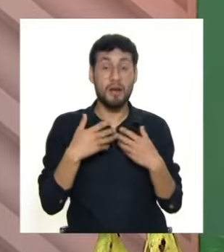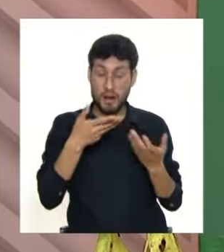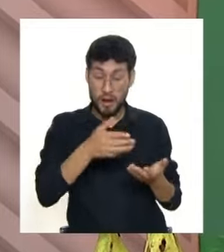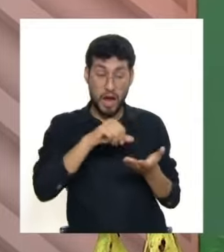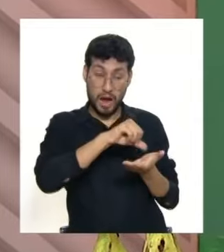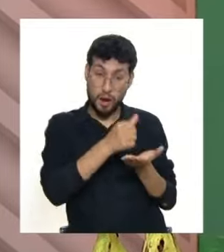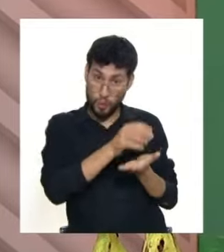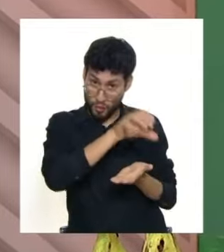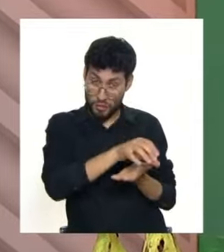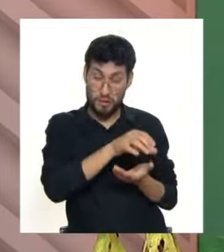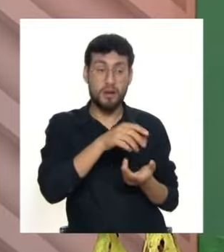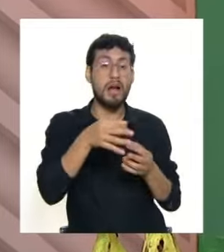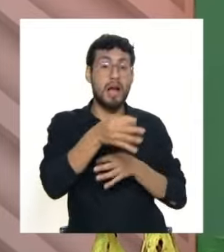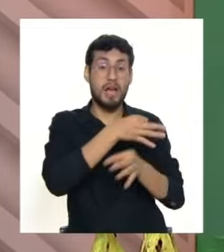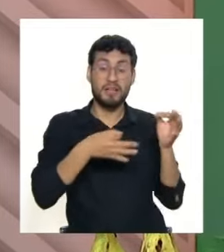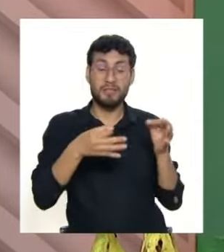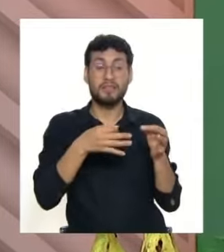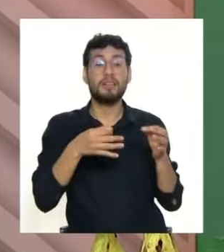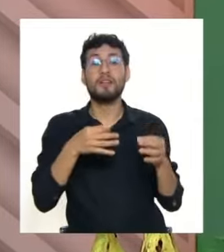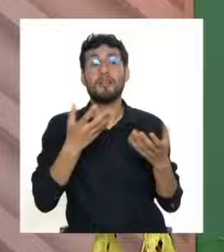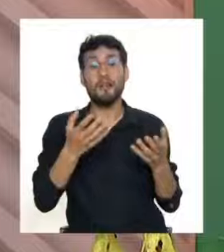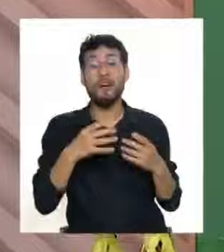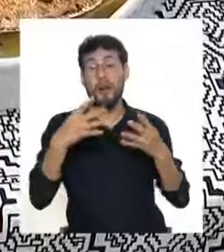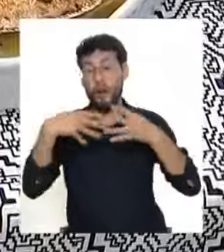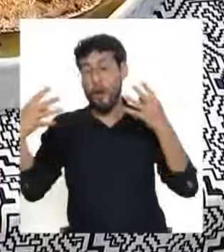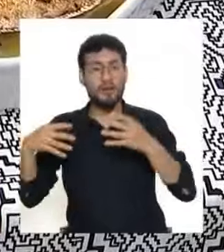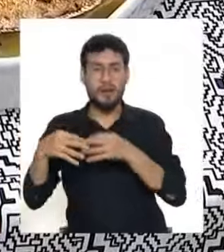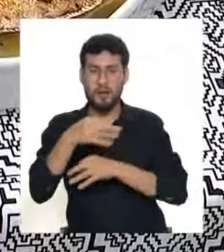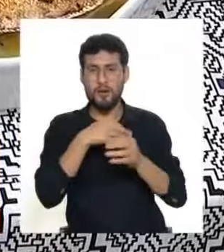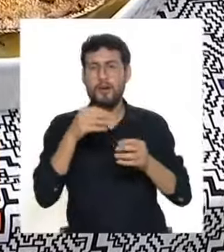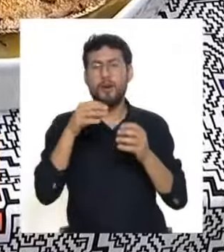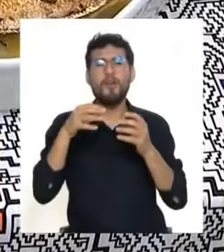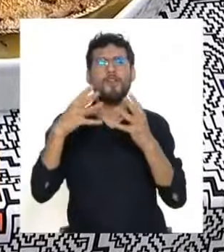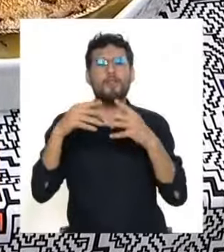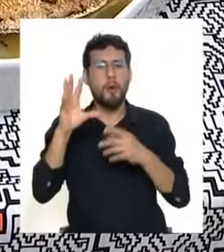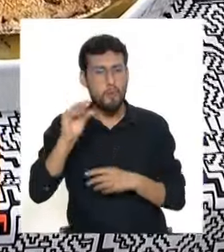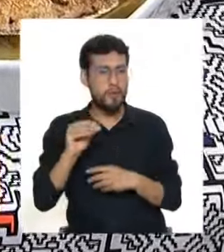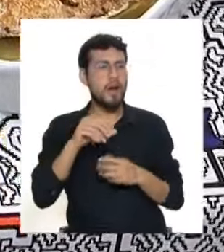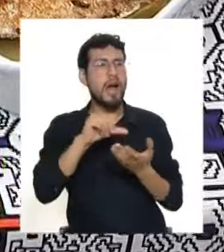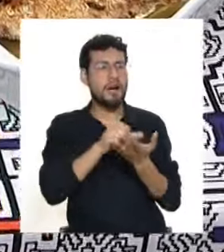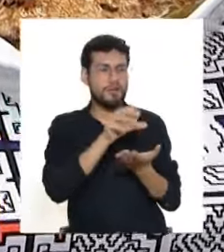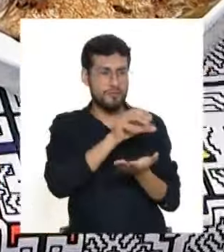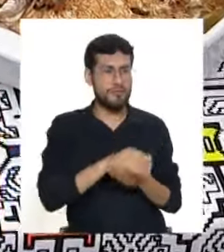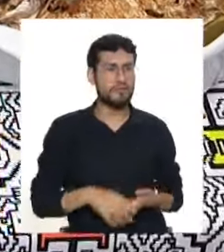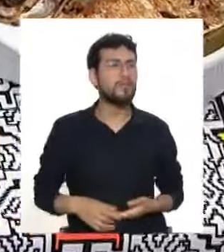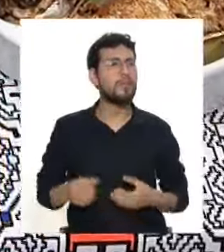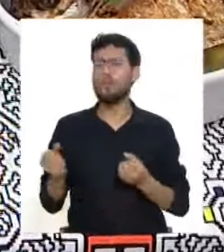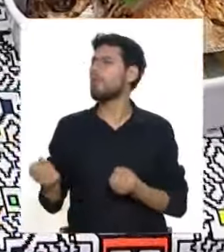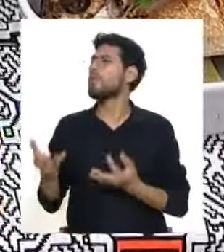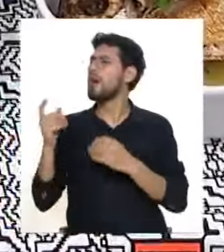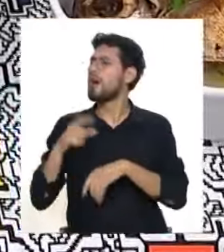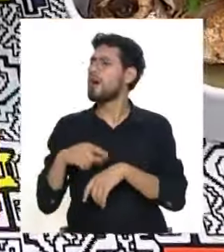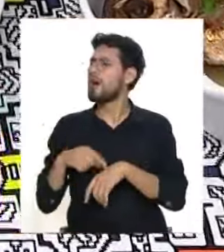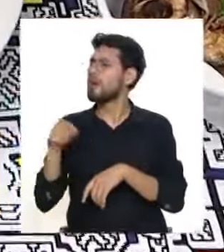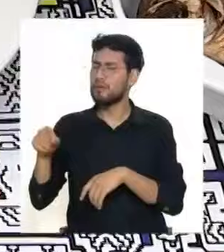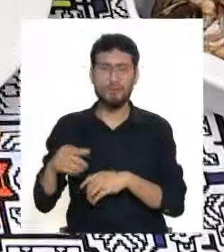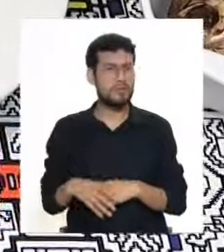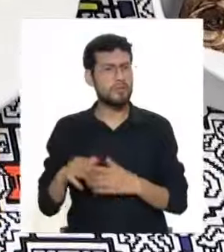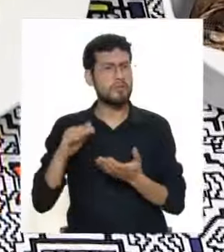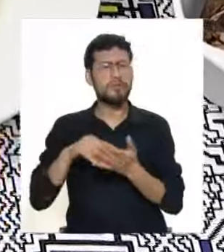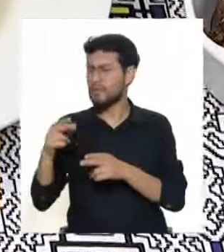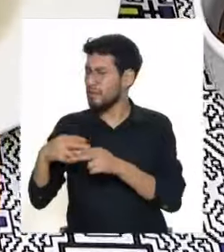ponemos arrocito, en reemplazo de poner muchos fideos, ponemos pocos fideos, pero sí... su arroz, pues, ¿y ¿no? cuánto tiempo cocinas? Hoy